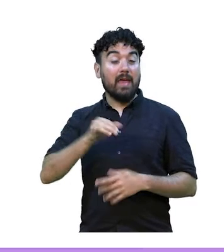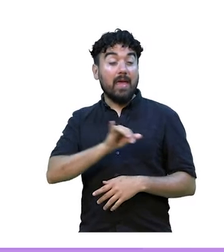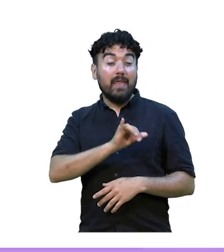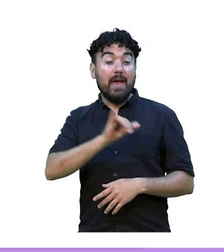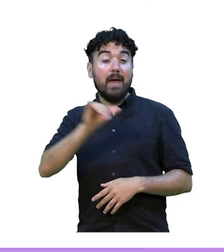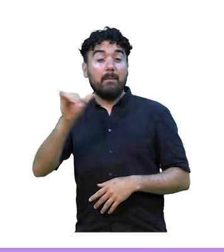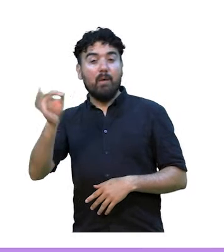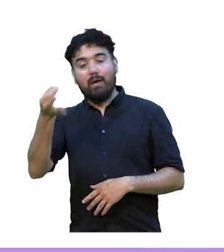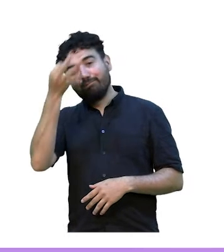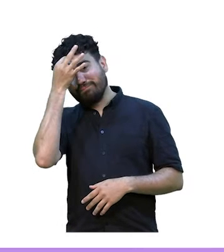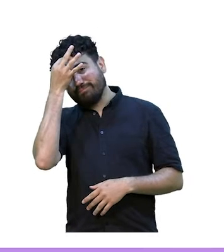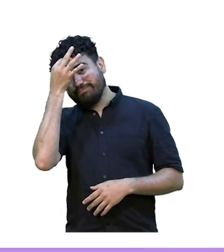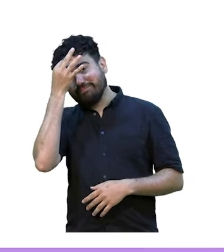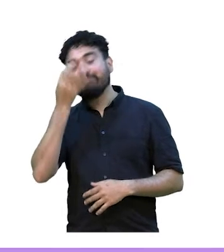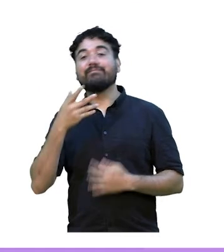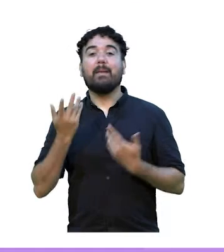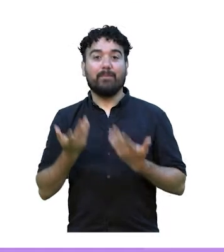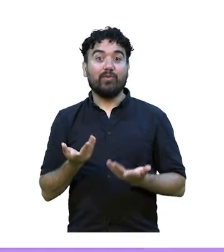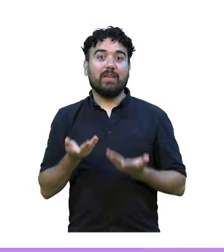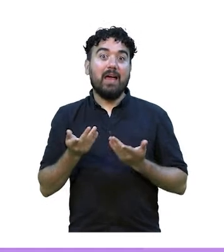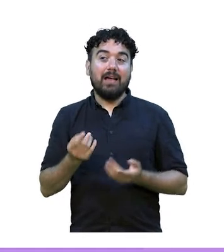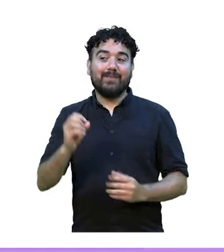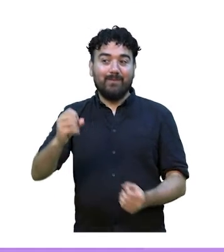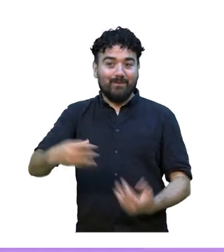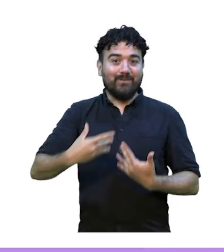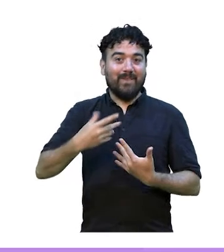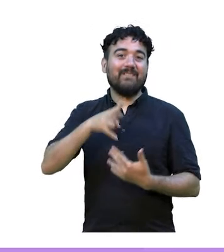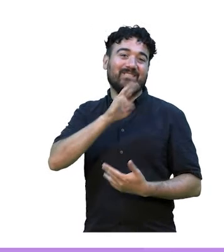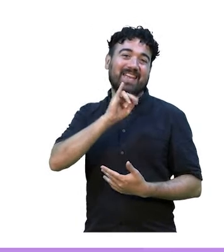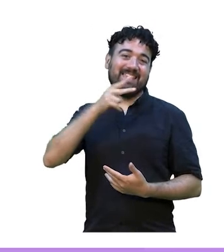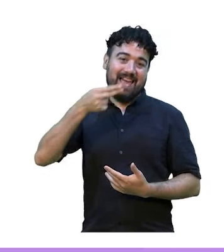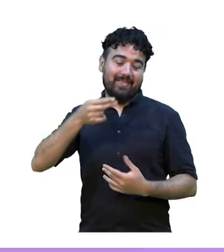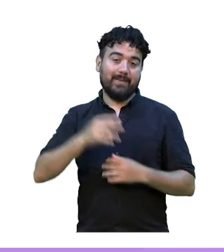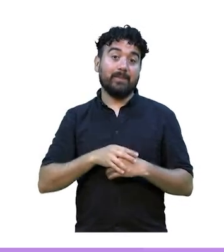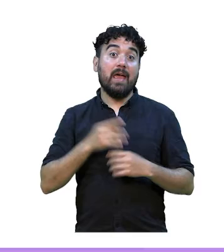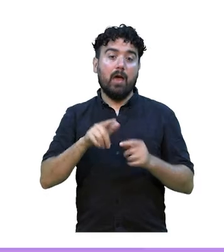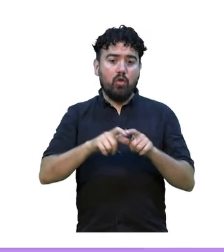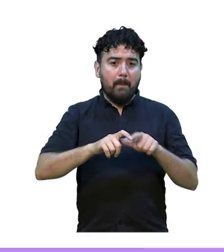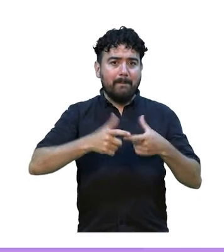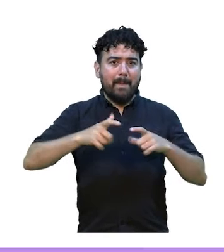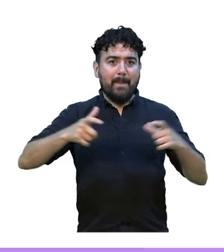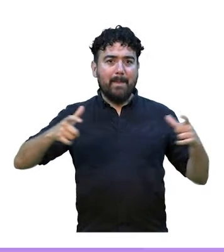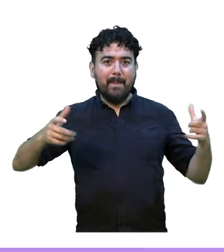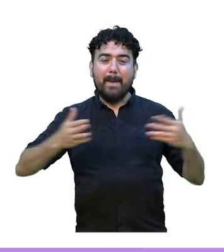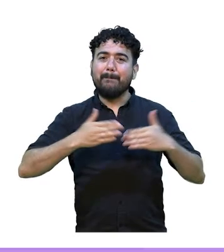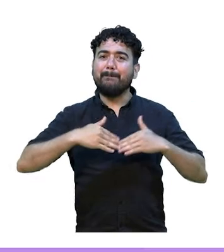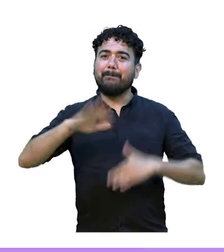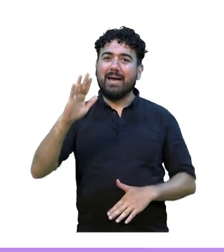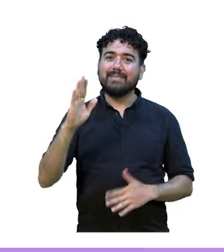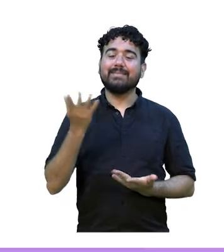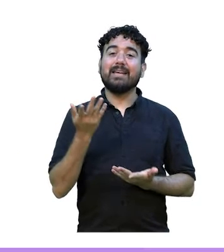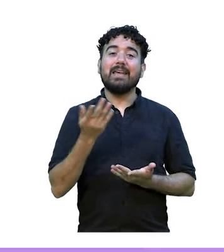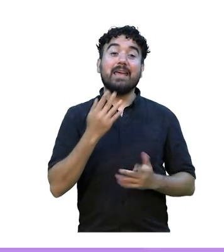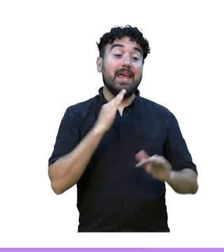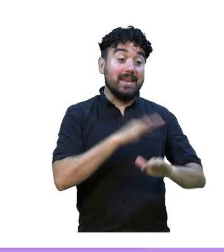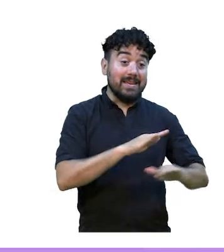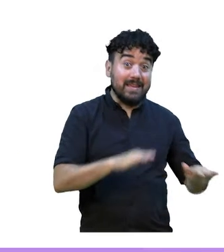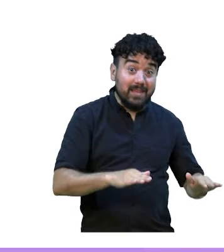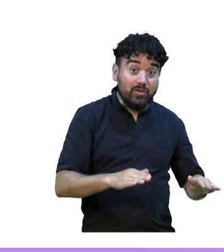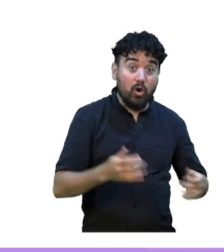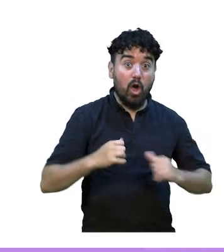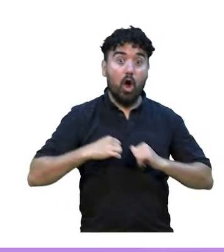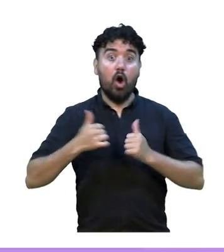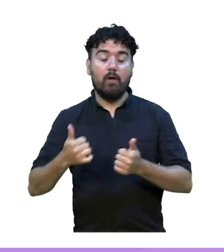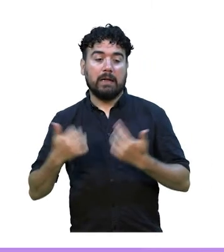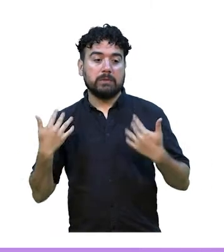me infecto y luego me enfermo. Y este aumento surge de manera muy notoria en